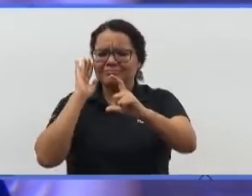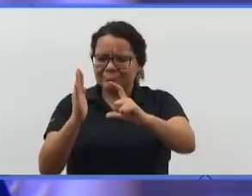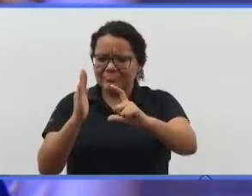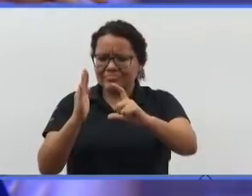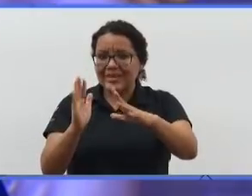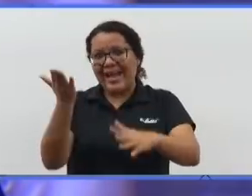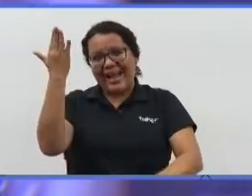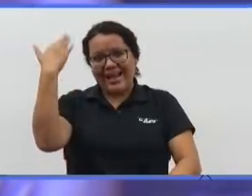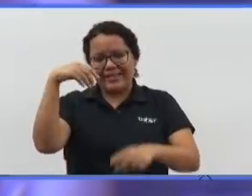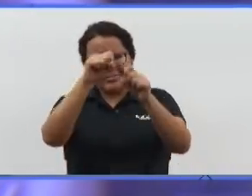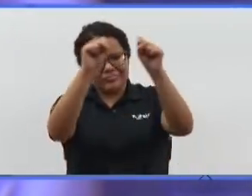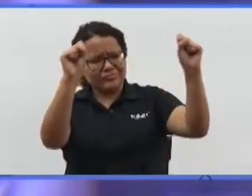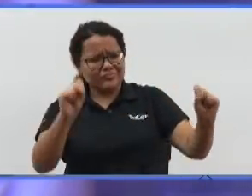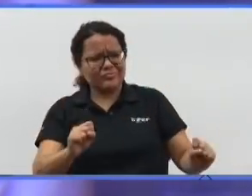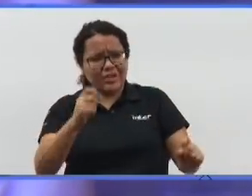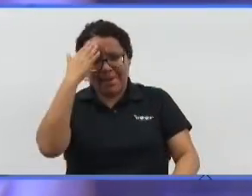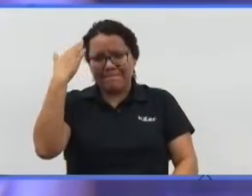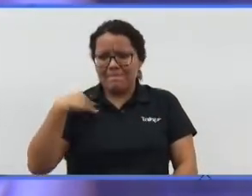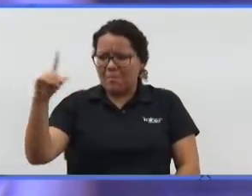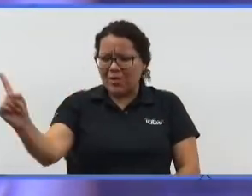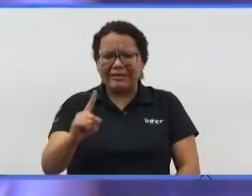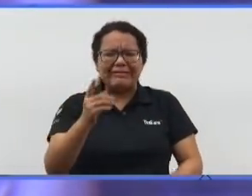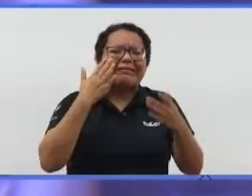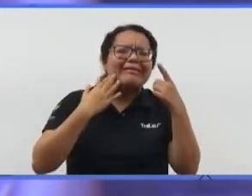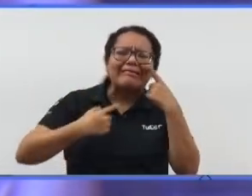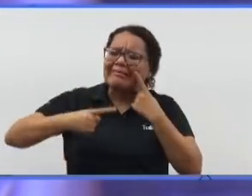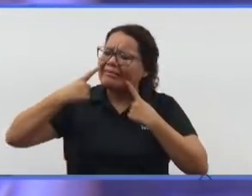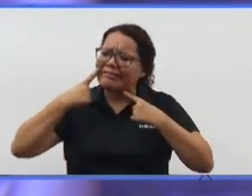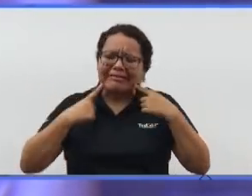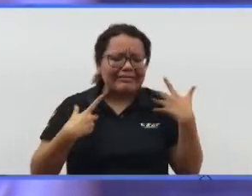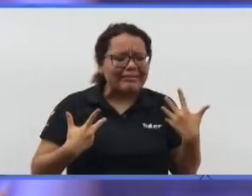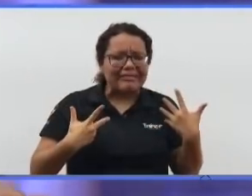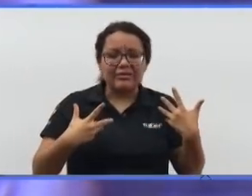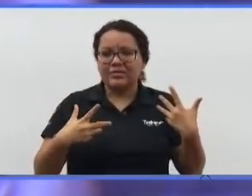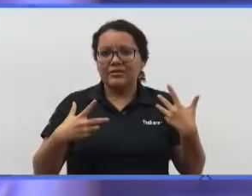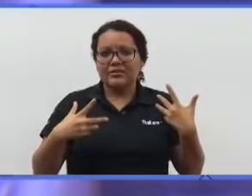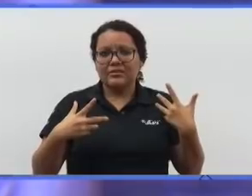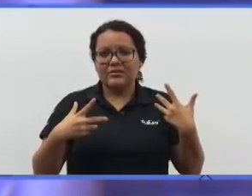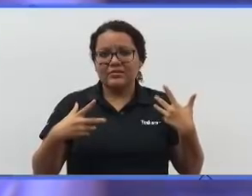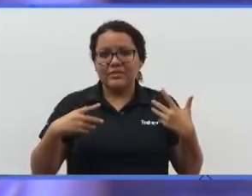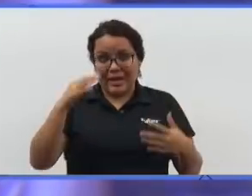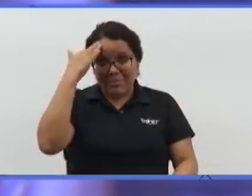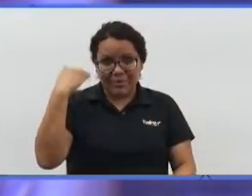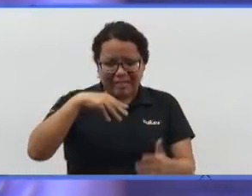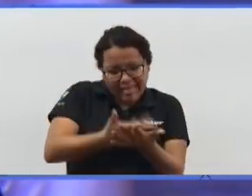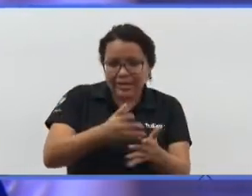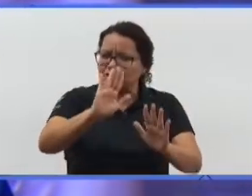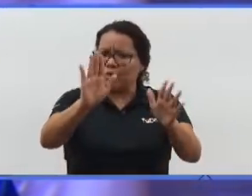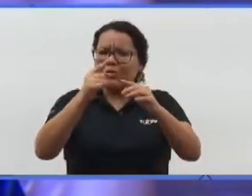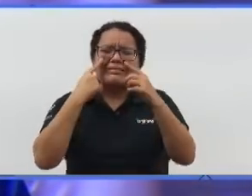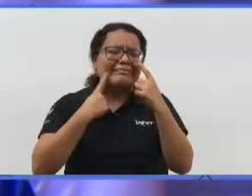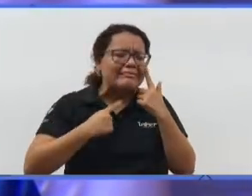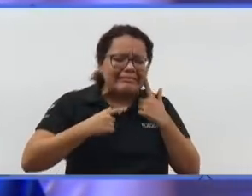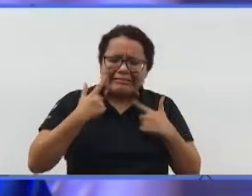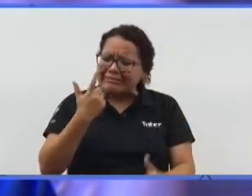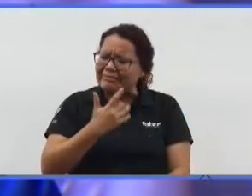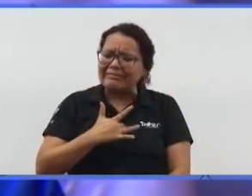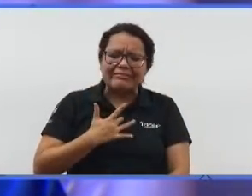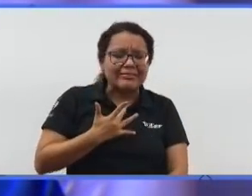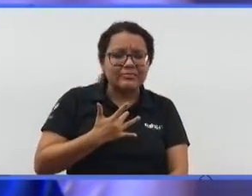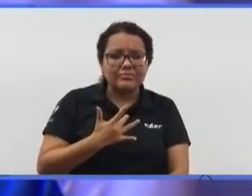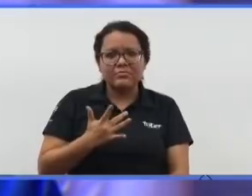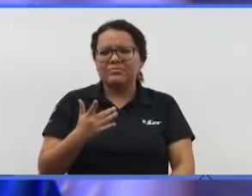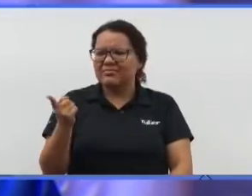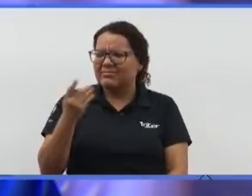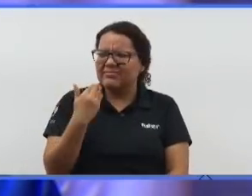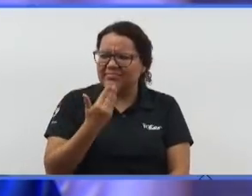congresos esa mujer se derramaba aquí y no me refiero que se derramaba sino que se derramaba llorando para mí pero qué